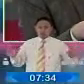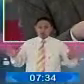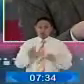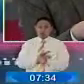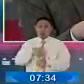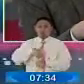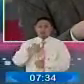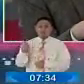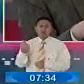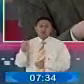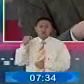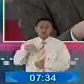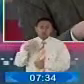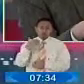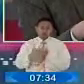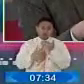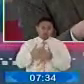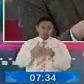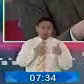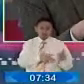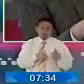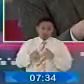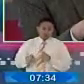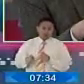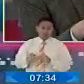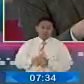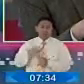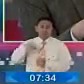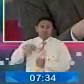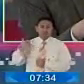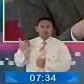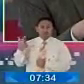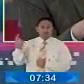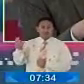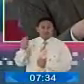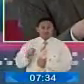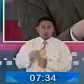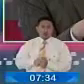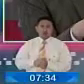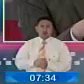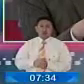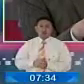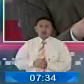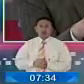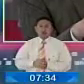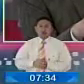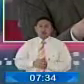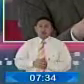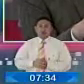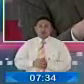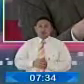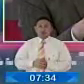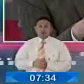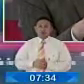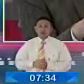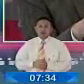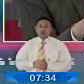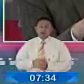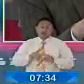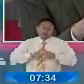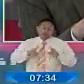recursos así lo programamos de acuerdo al flujo que se dispone y obviamente a la recuperación de la inversión. Pero creo